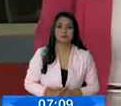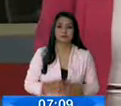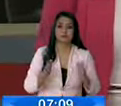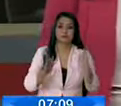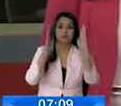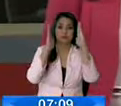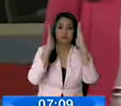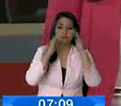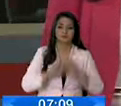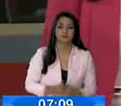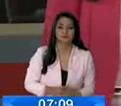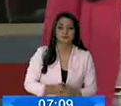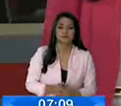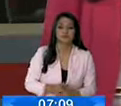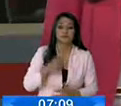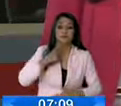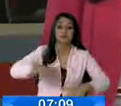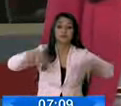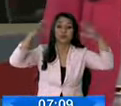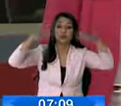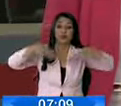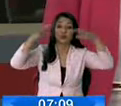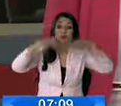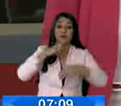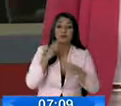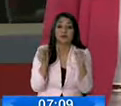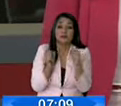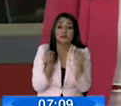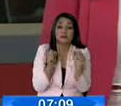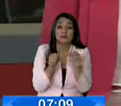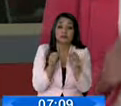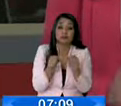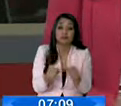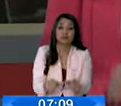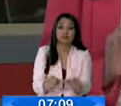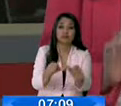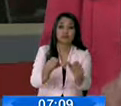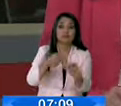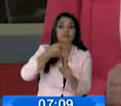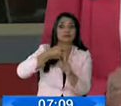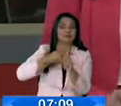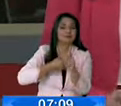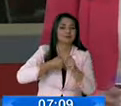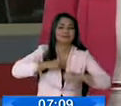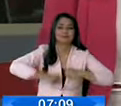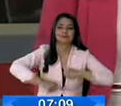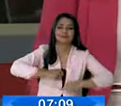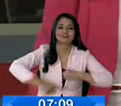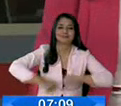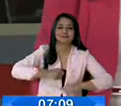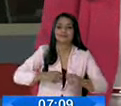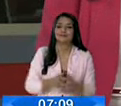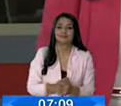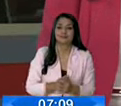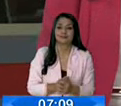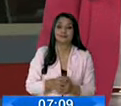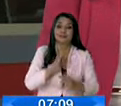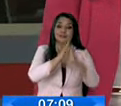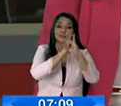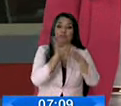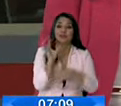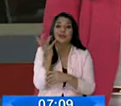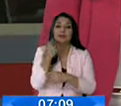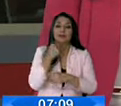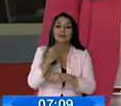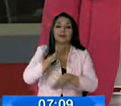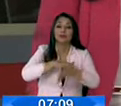Atención, pues se pronostica que las lluvias y las bajas temperaturas se mantengan durante todo el mes de mayo. Según el INAMI, esto obedece a un